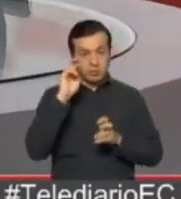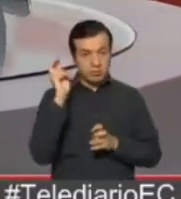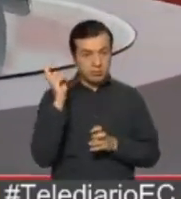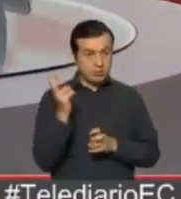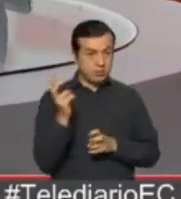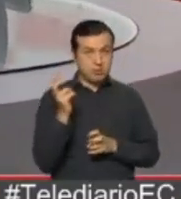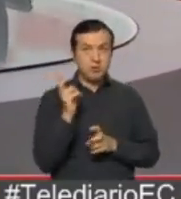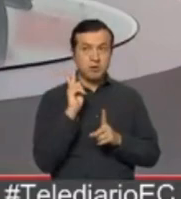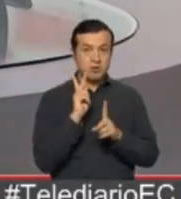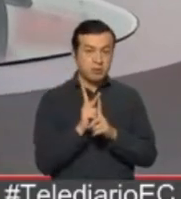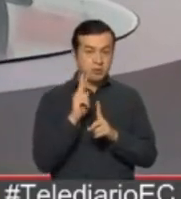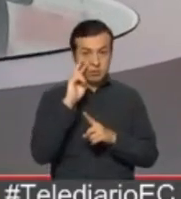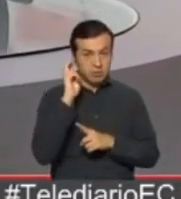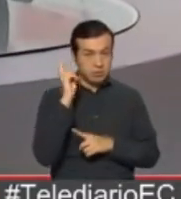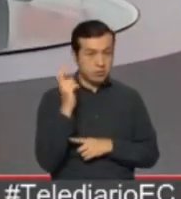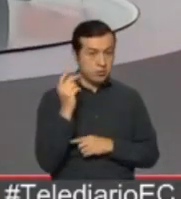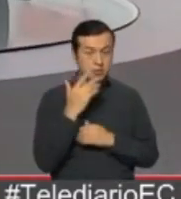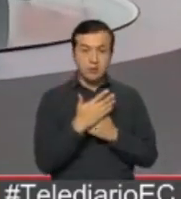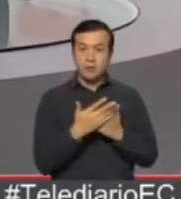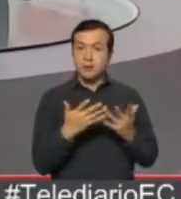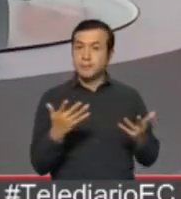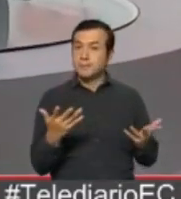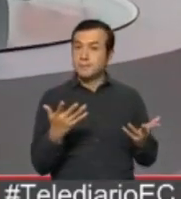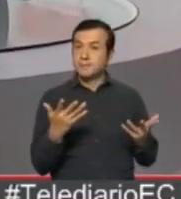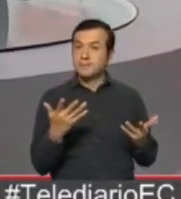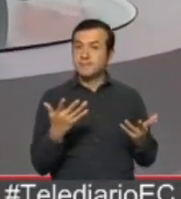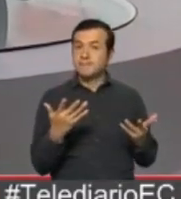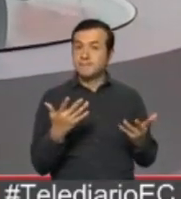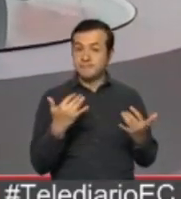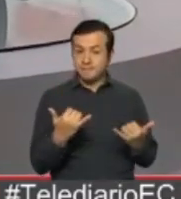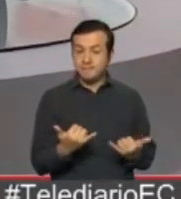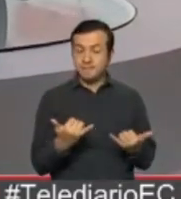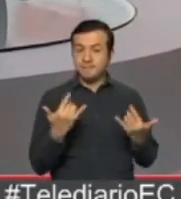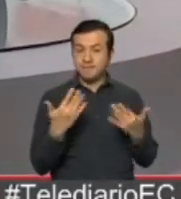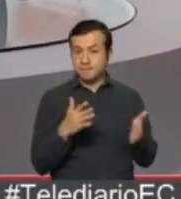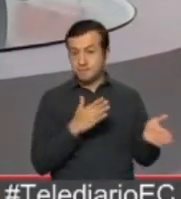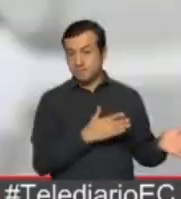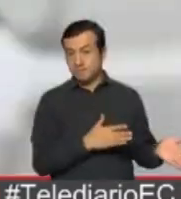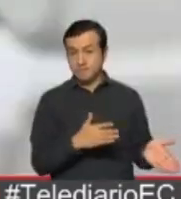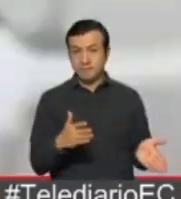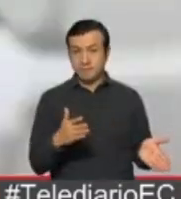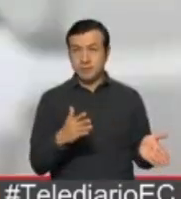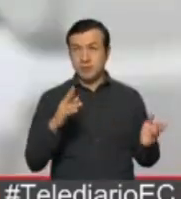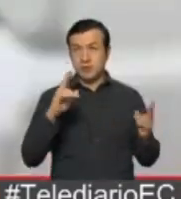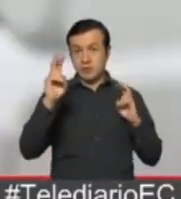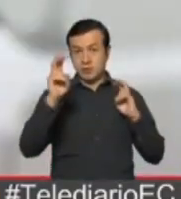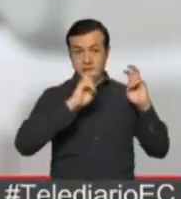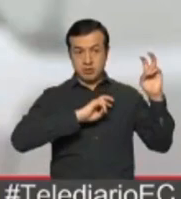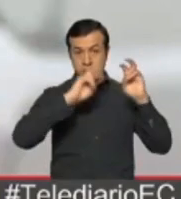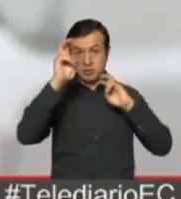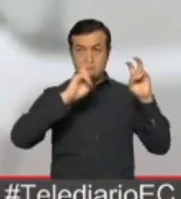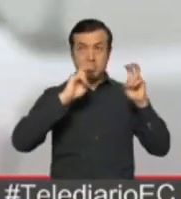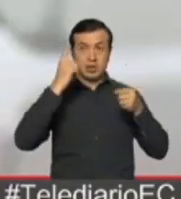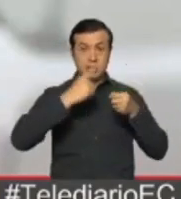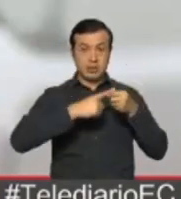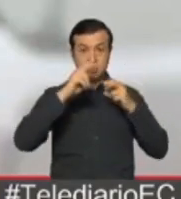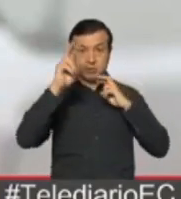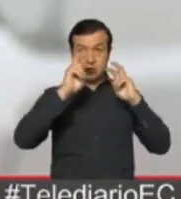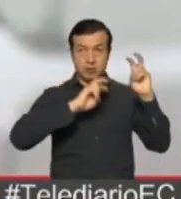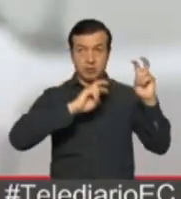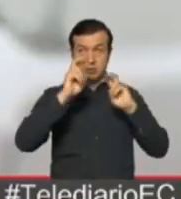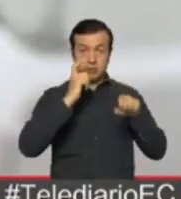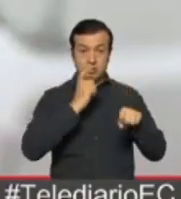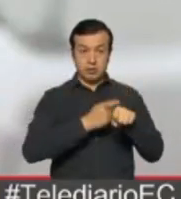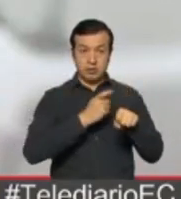en turismo y el efecto que ha tenido en el metro federico o el teleférico digamos así puntualmente en un